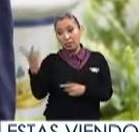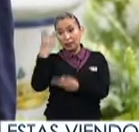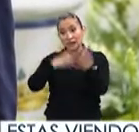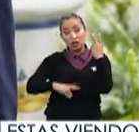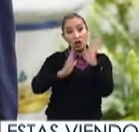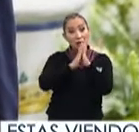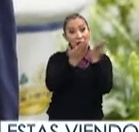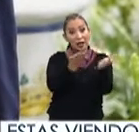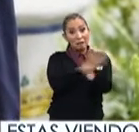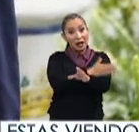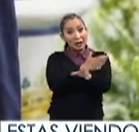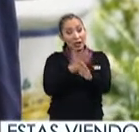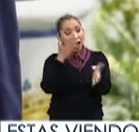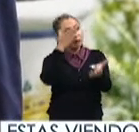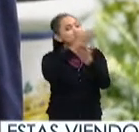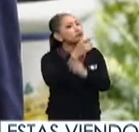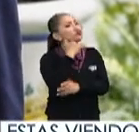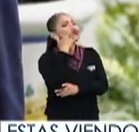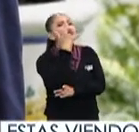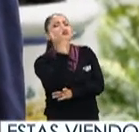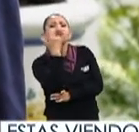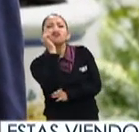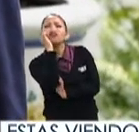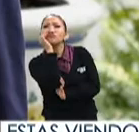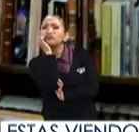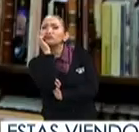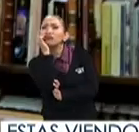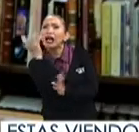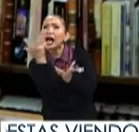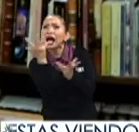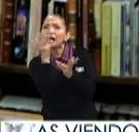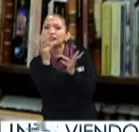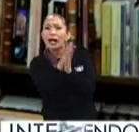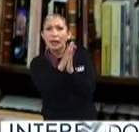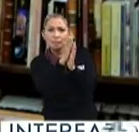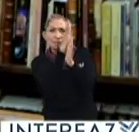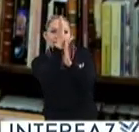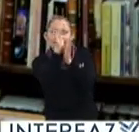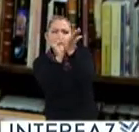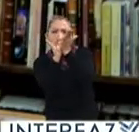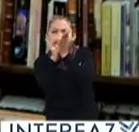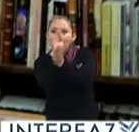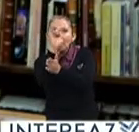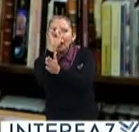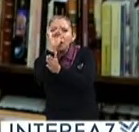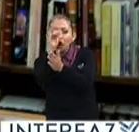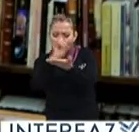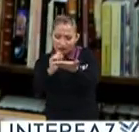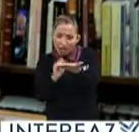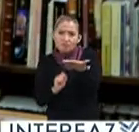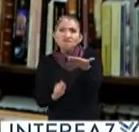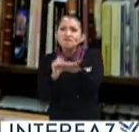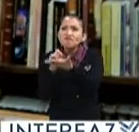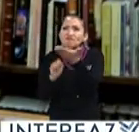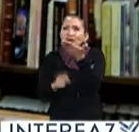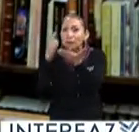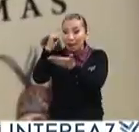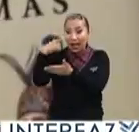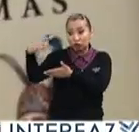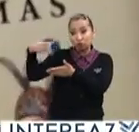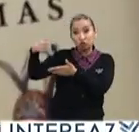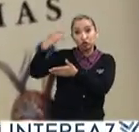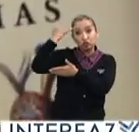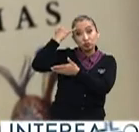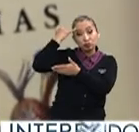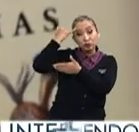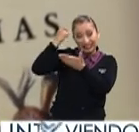la librería Madero y empieza a conformar una bibliografía para poder escribir lo que él